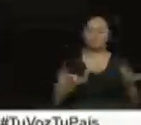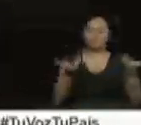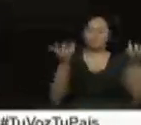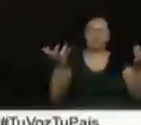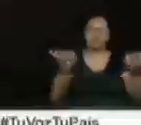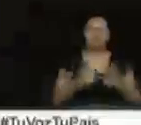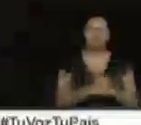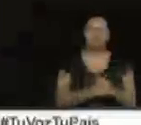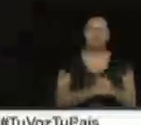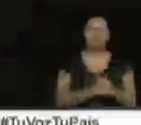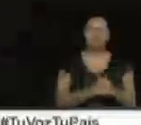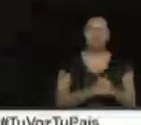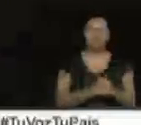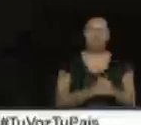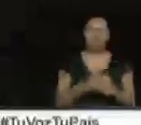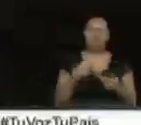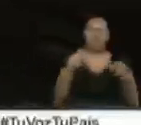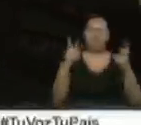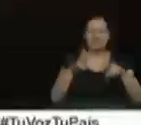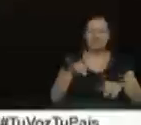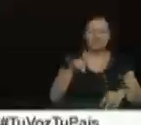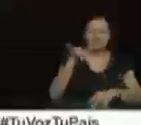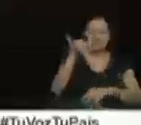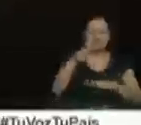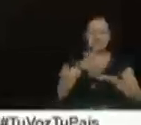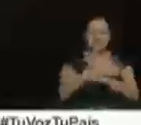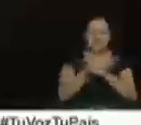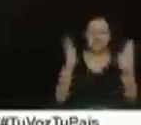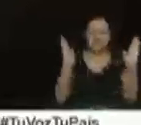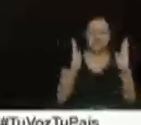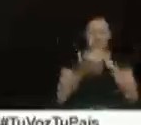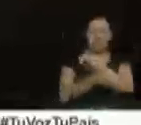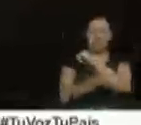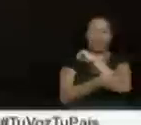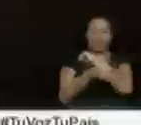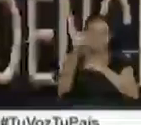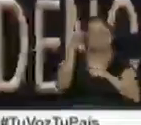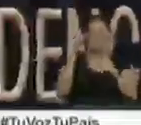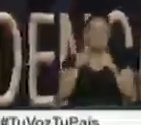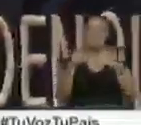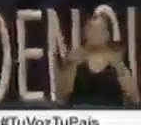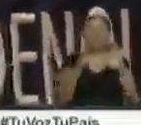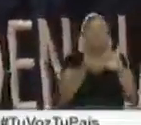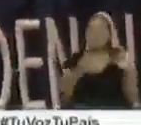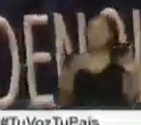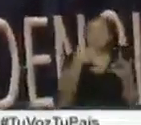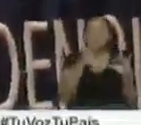Porque también al principio viajábamos, acuérdense. Claro, pero dame. ¿Y no, cómo, dónde saca esto?